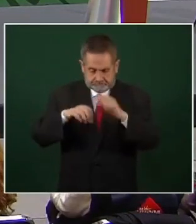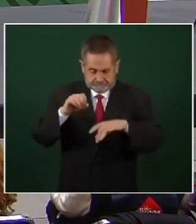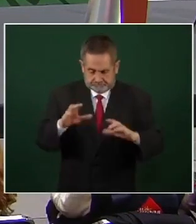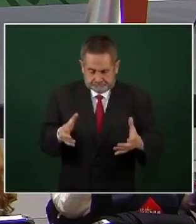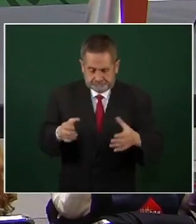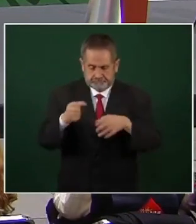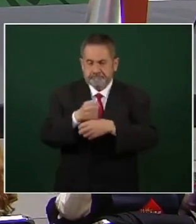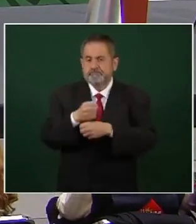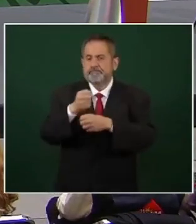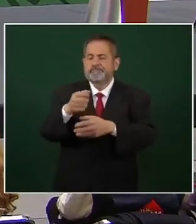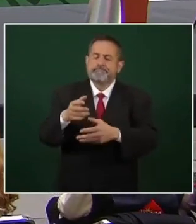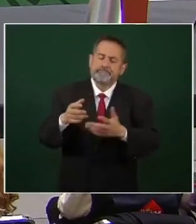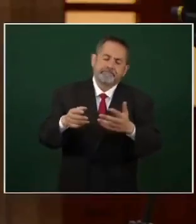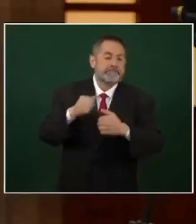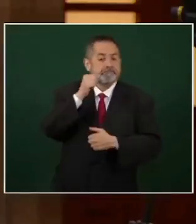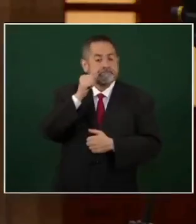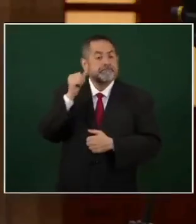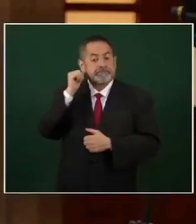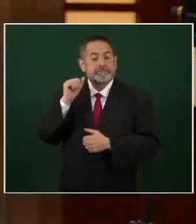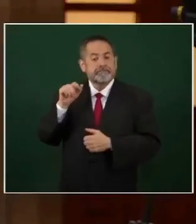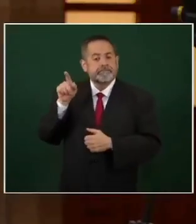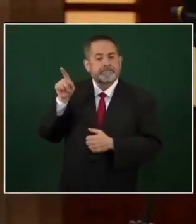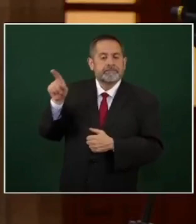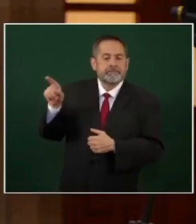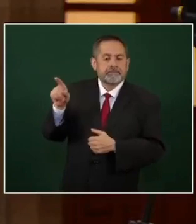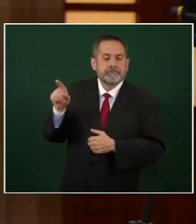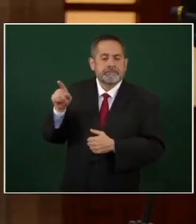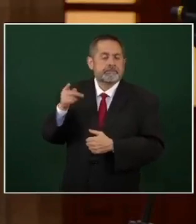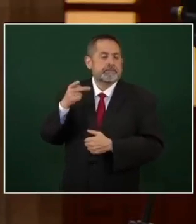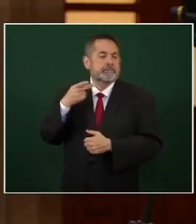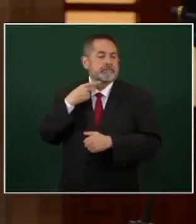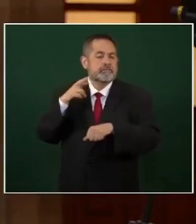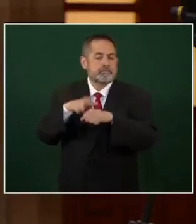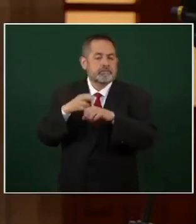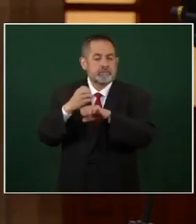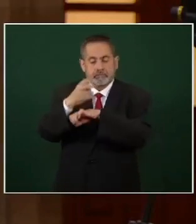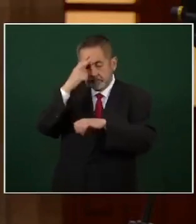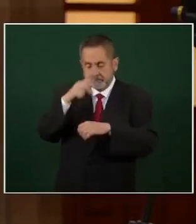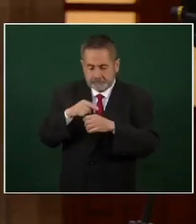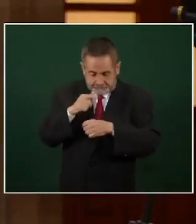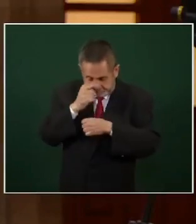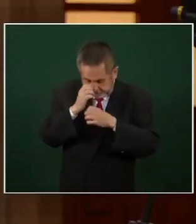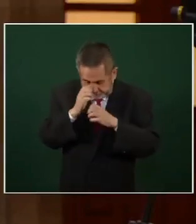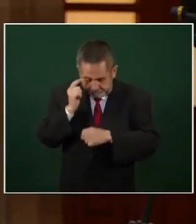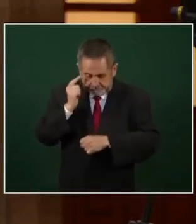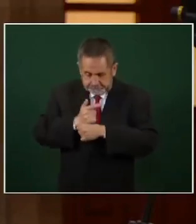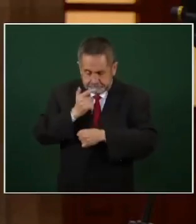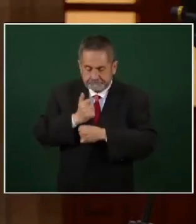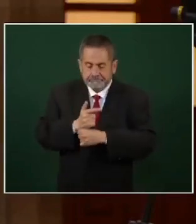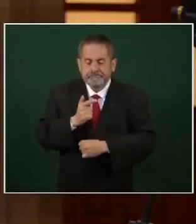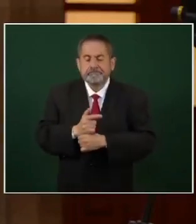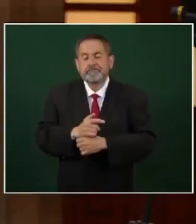analizados, ya el día de ayer la Procuraduría de Justicia del Estado de México logró